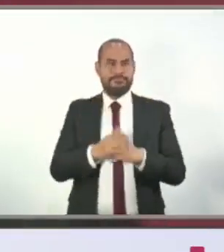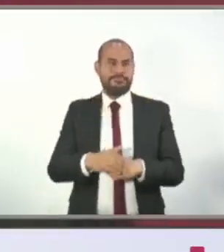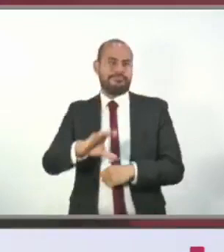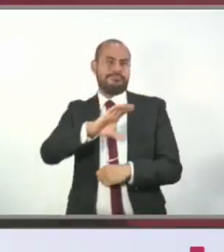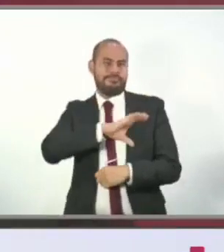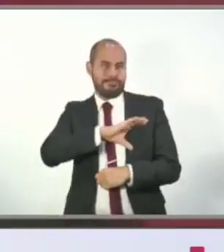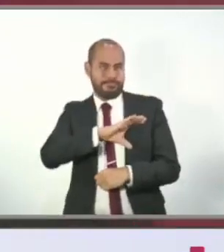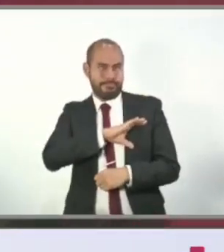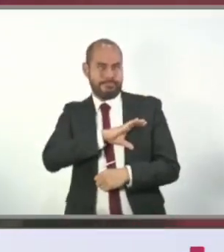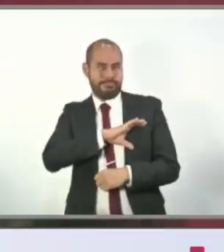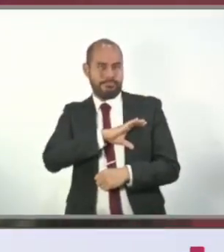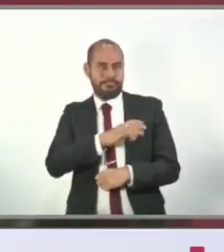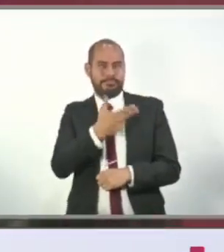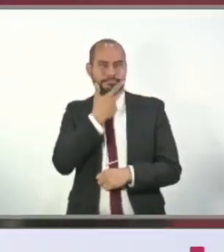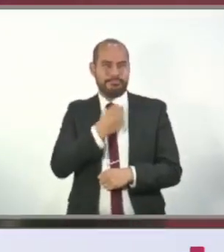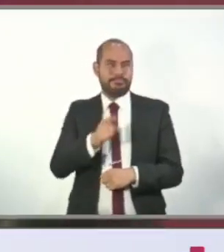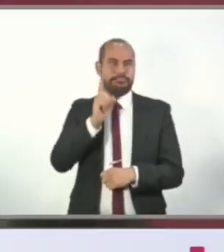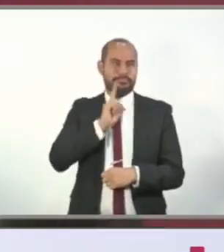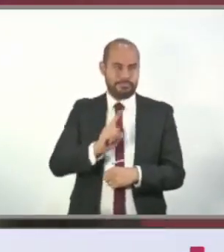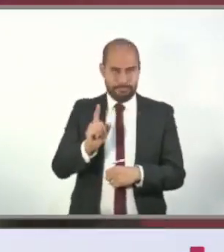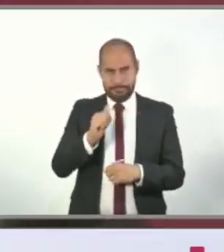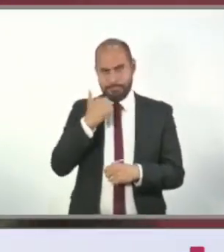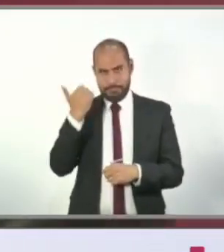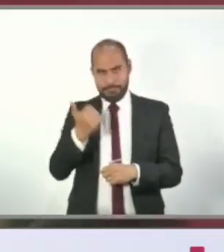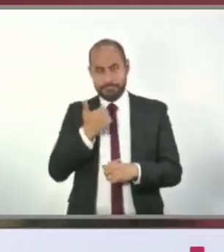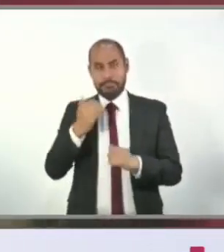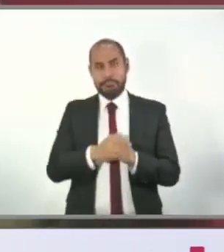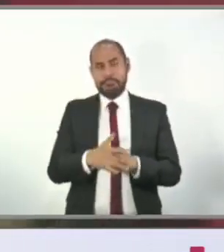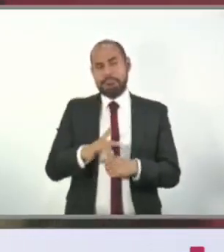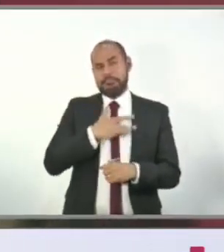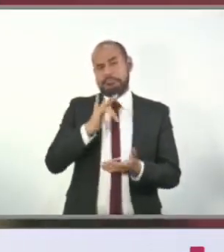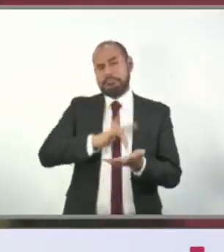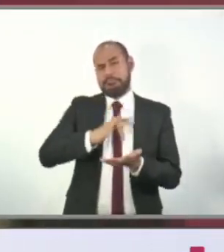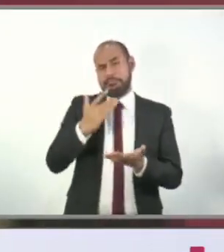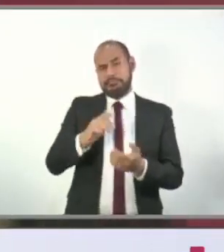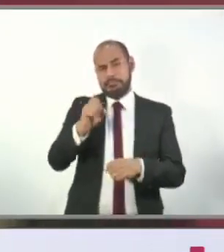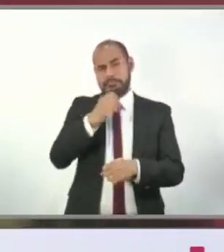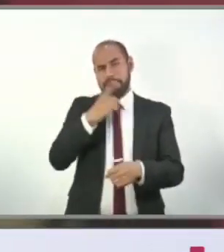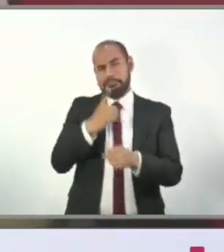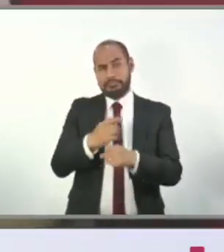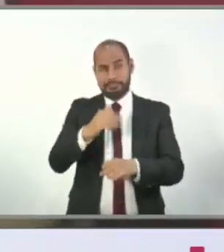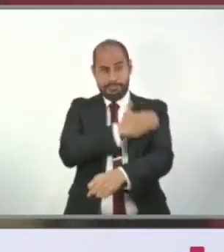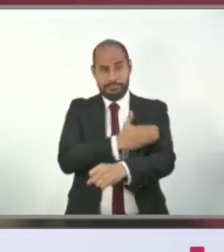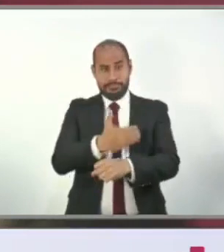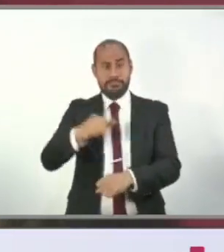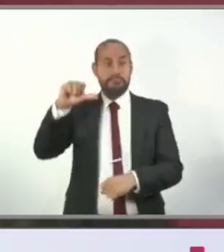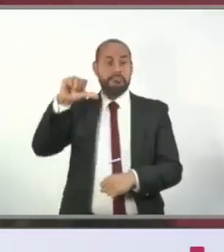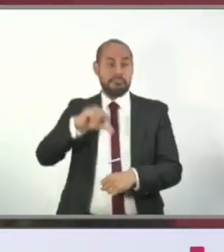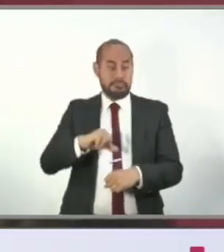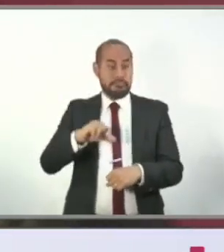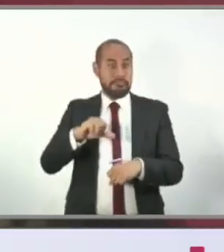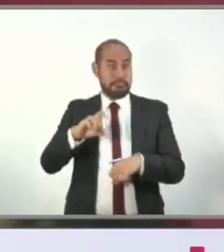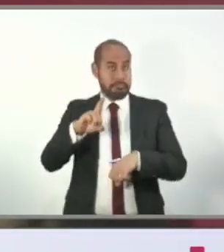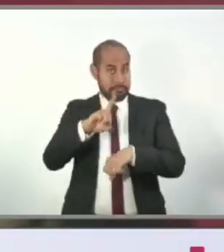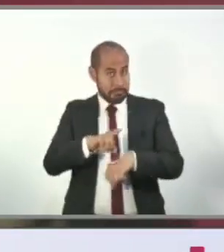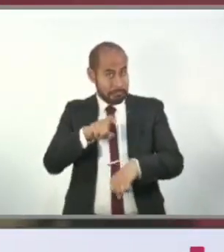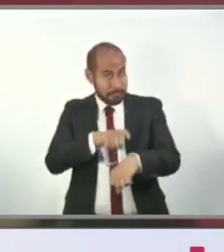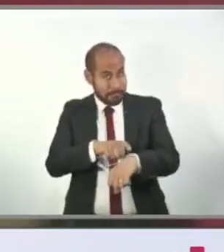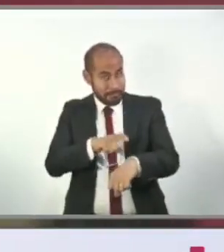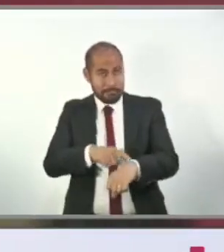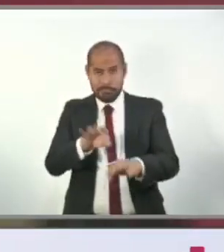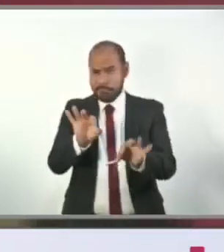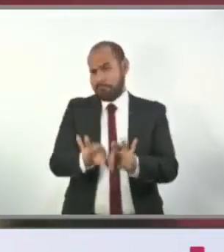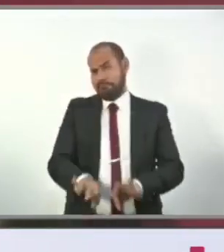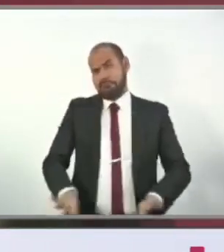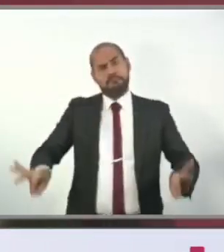Queridas y queridos graduados, agradezco la oportunidad de acompañarles en este momento de gran significación